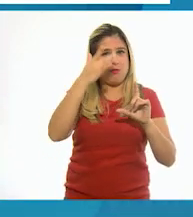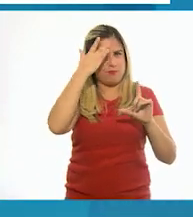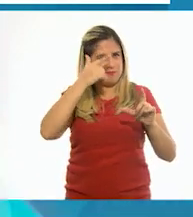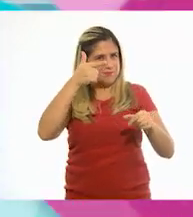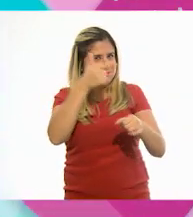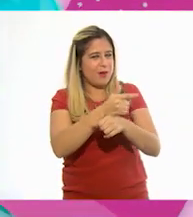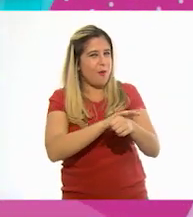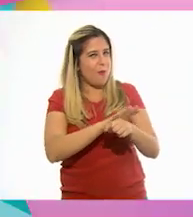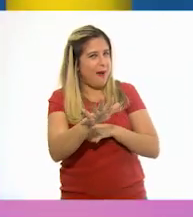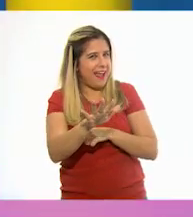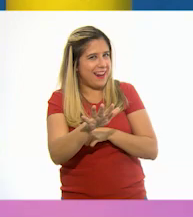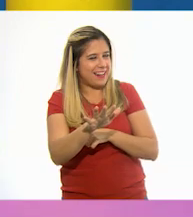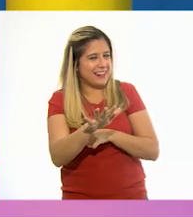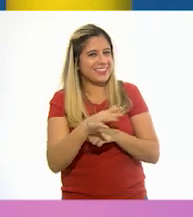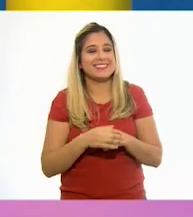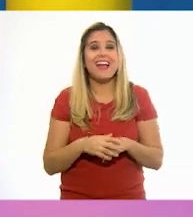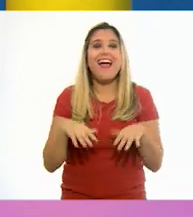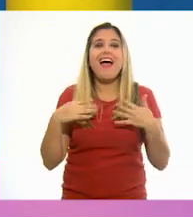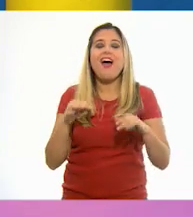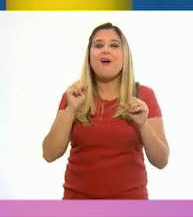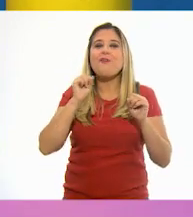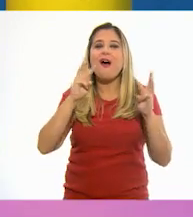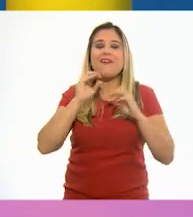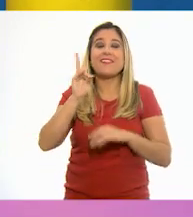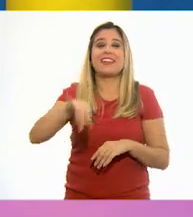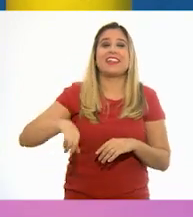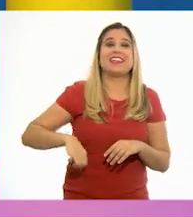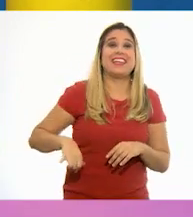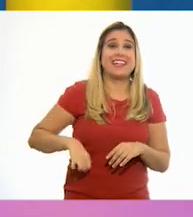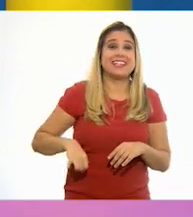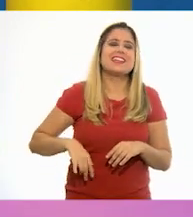son. ¡Uy! ¡Wow! ¡Qué interesante! Ay,